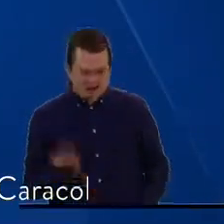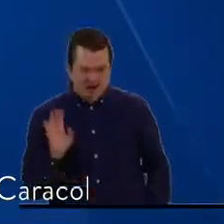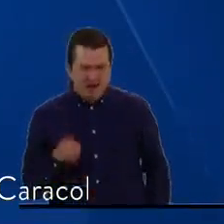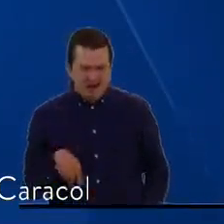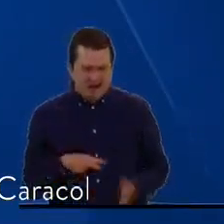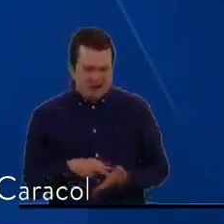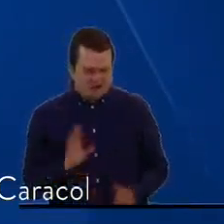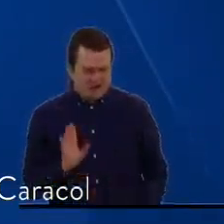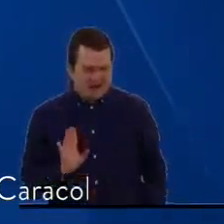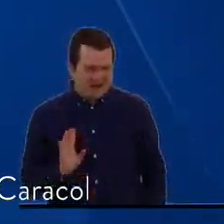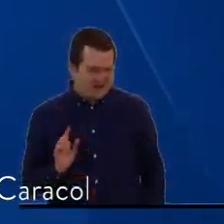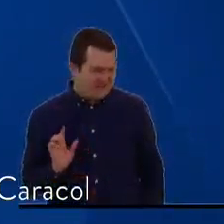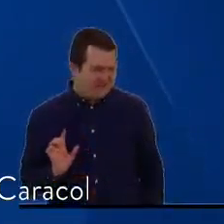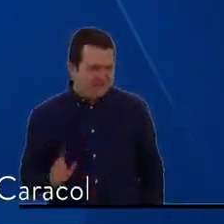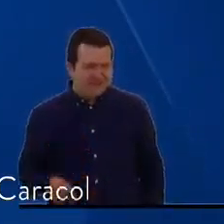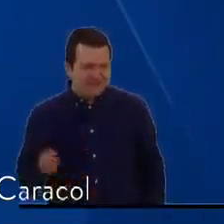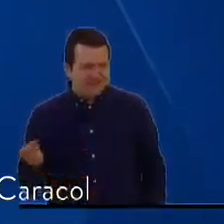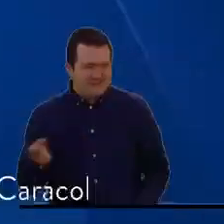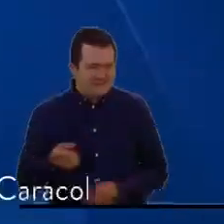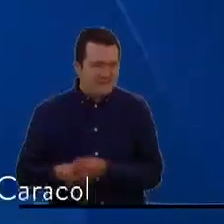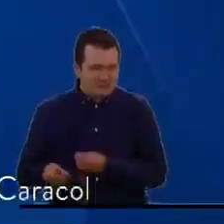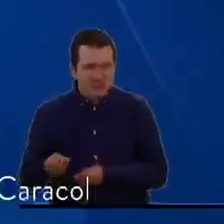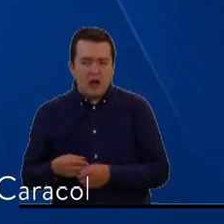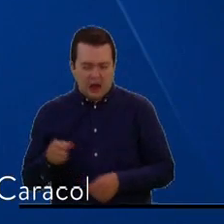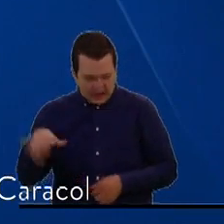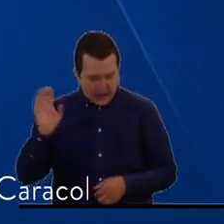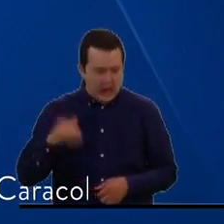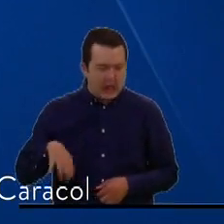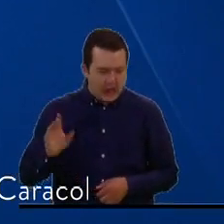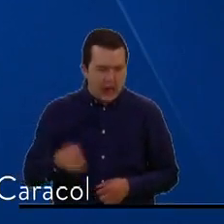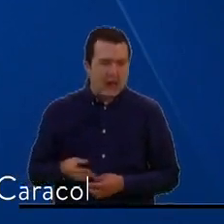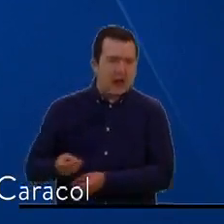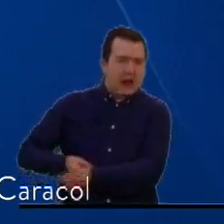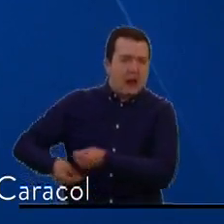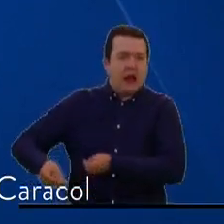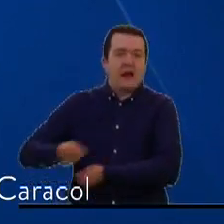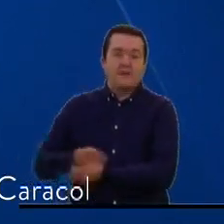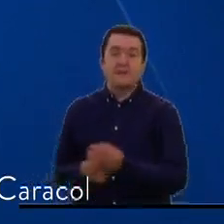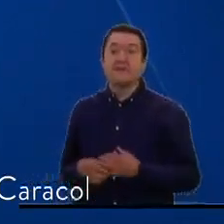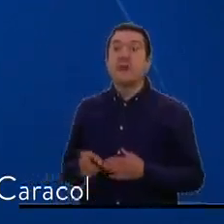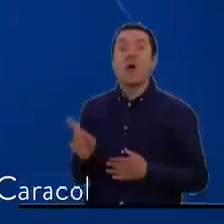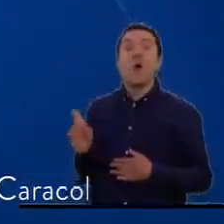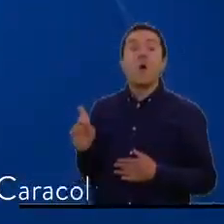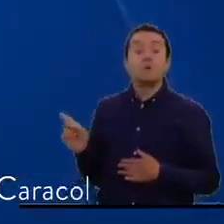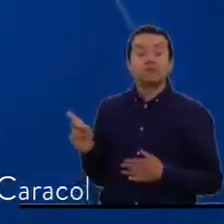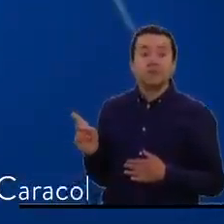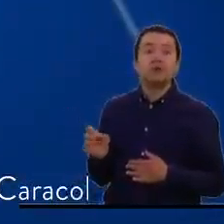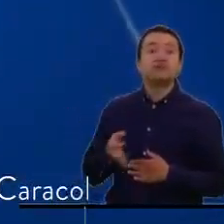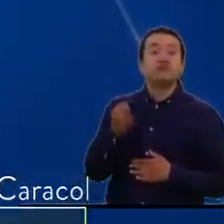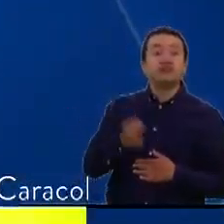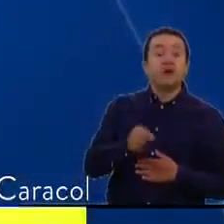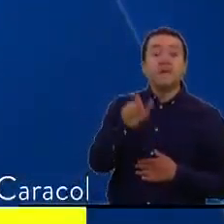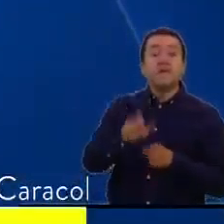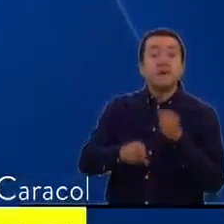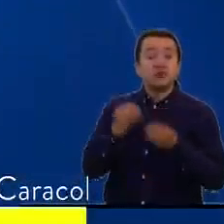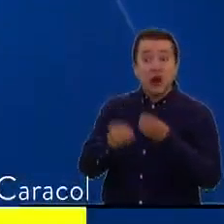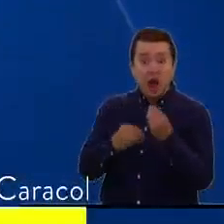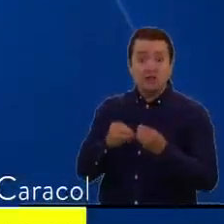Dos luquitas, papá, vea. Hágale, papá. Los señalados delincuentes llevaban los alucinógenos a